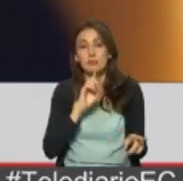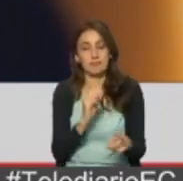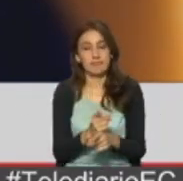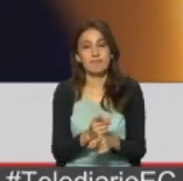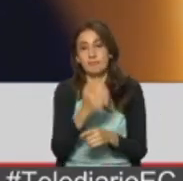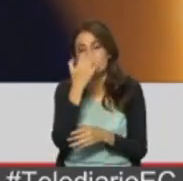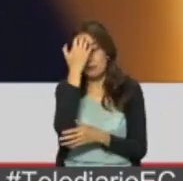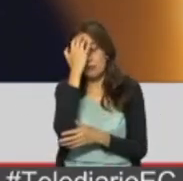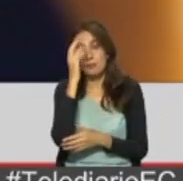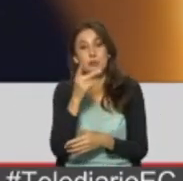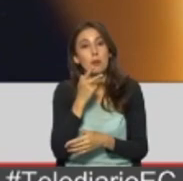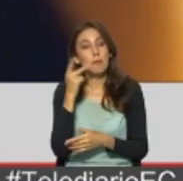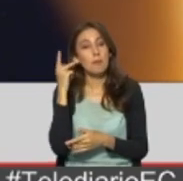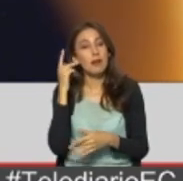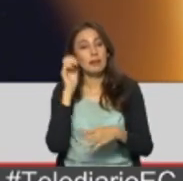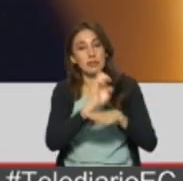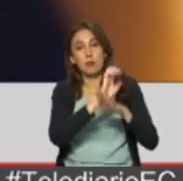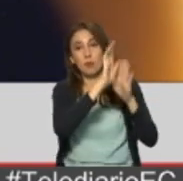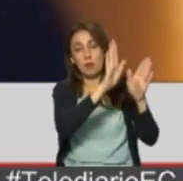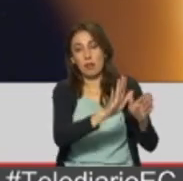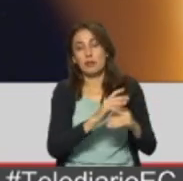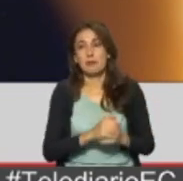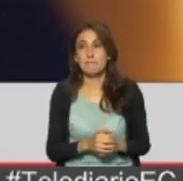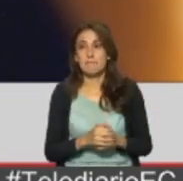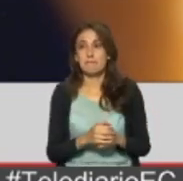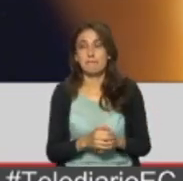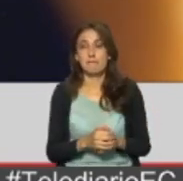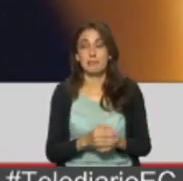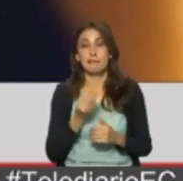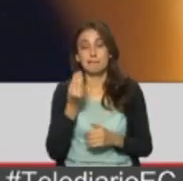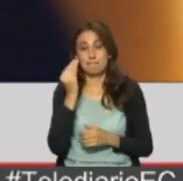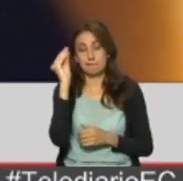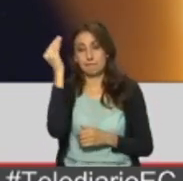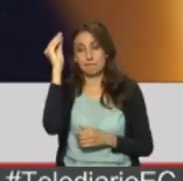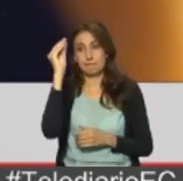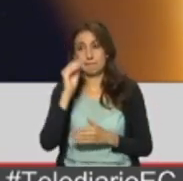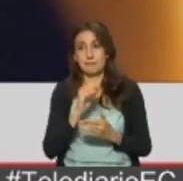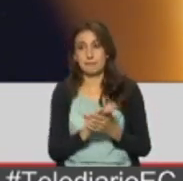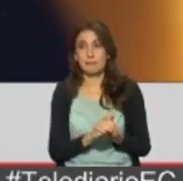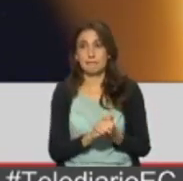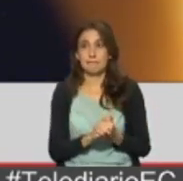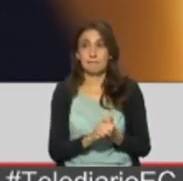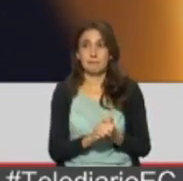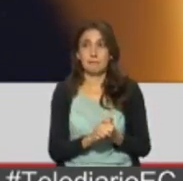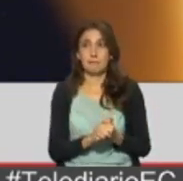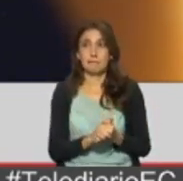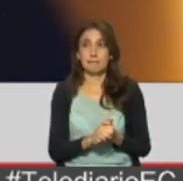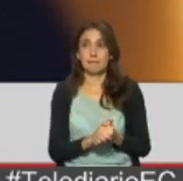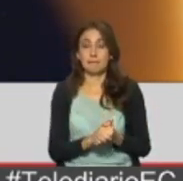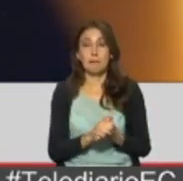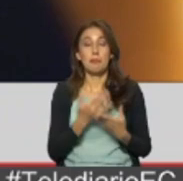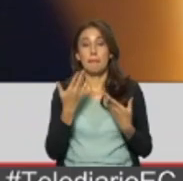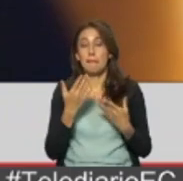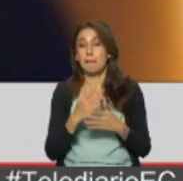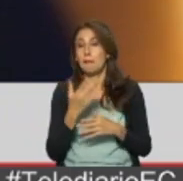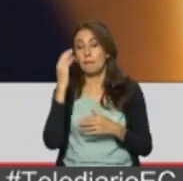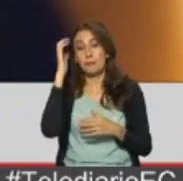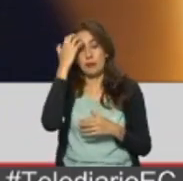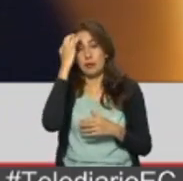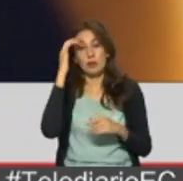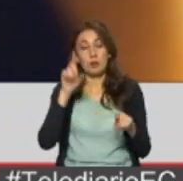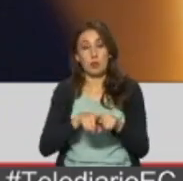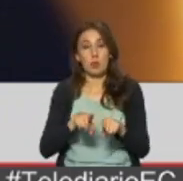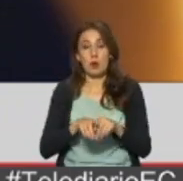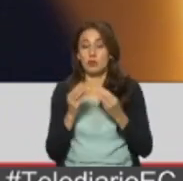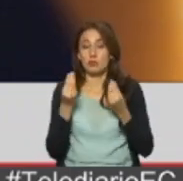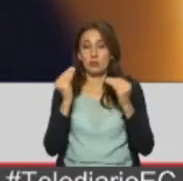Hay preocupación de los padres de familia en el Ecuador. Los chicos también están, están angustiados por esta situación, como es